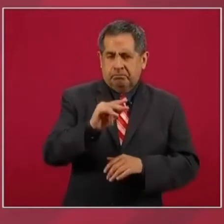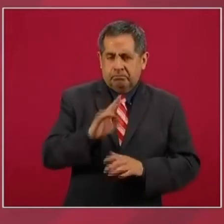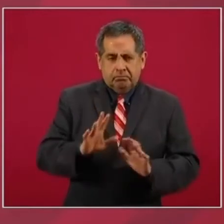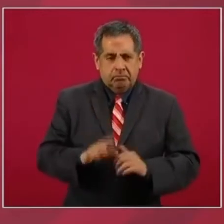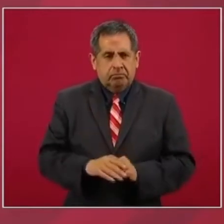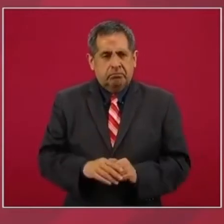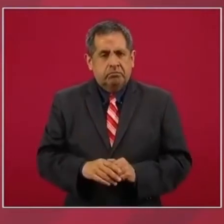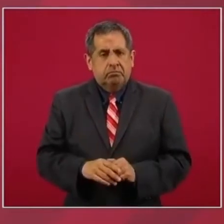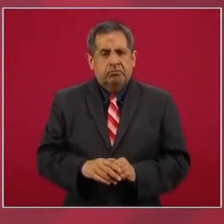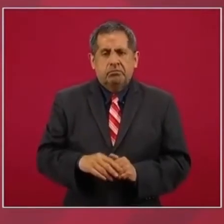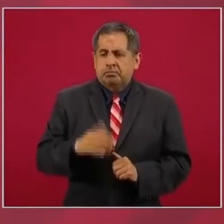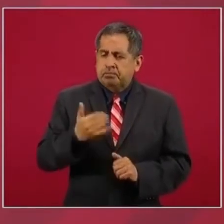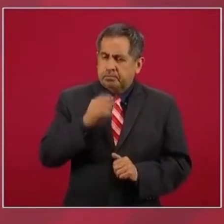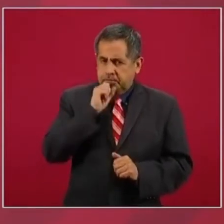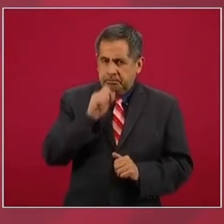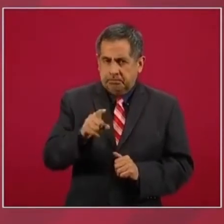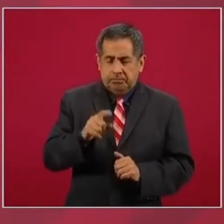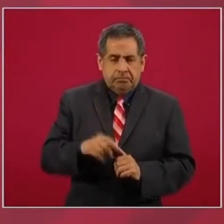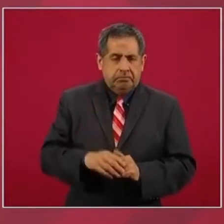Y